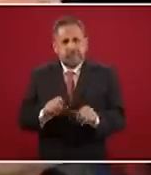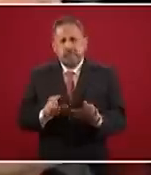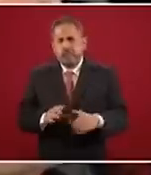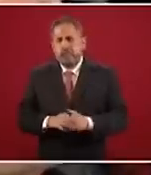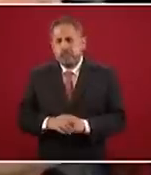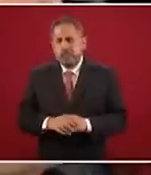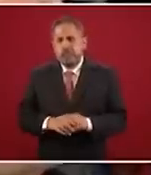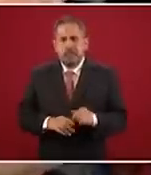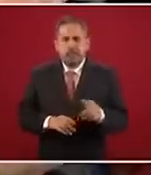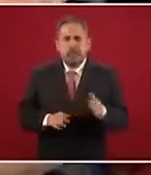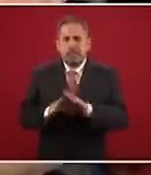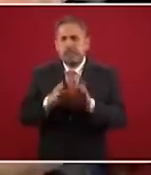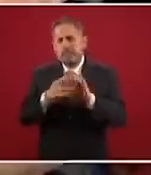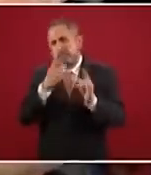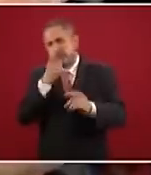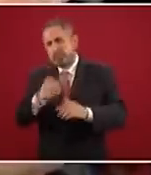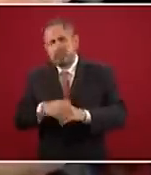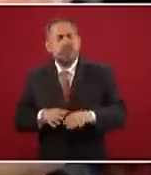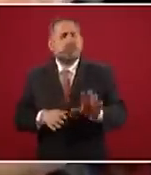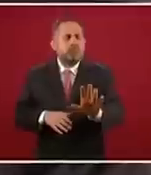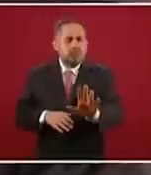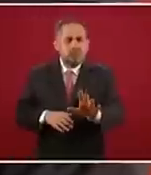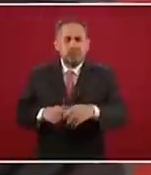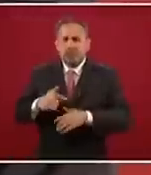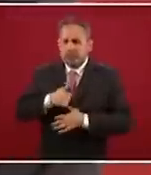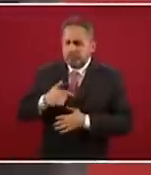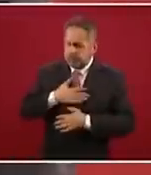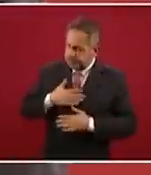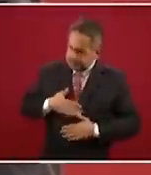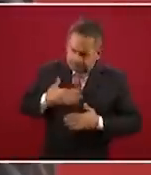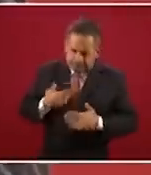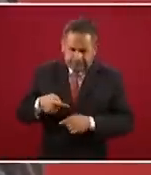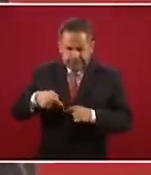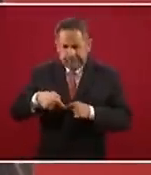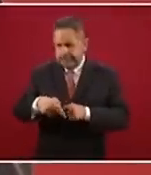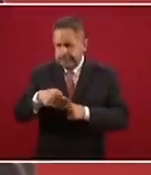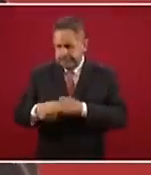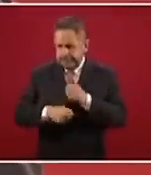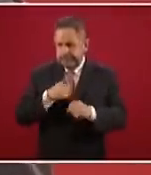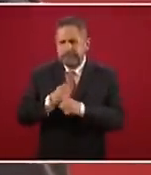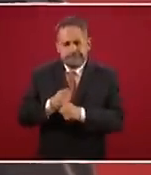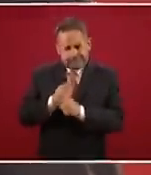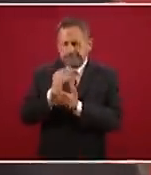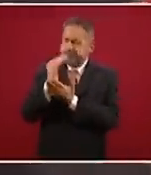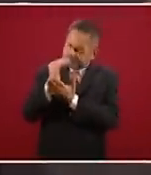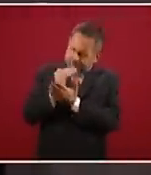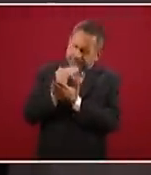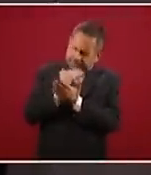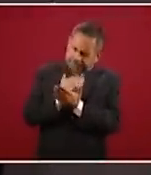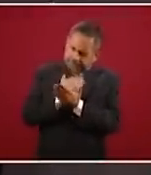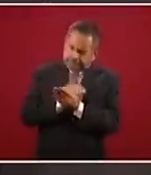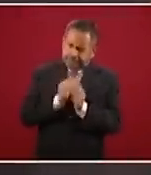la confianza. Seguridad? En este caso, ¿qué diría? Yo que tengo confianza que este año vamos a avanzar mucho.